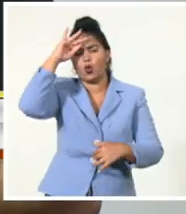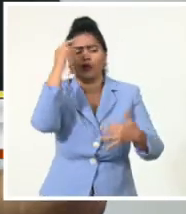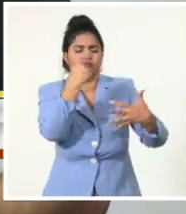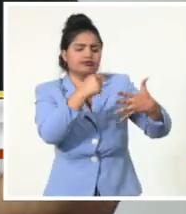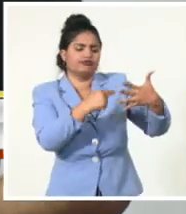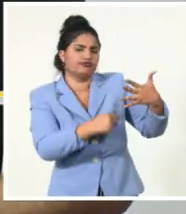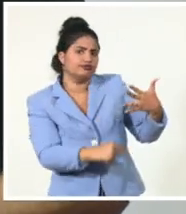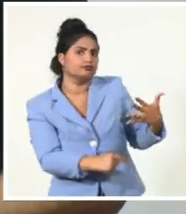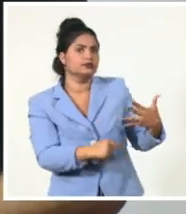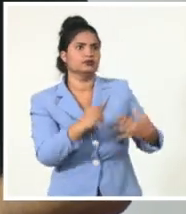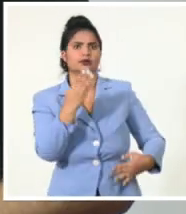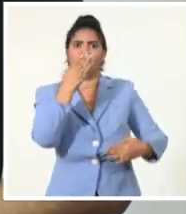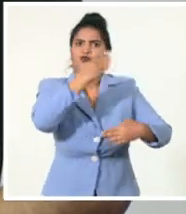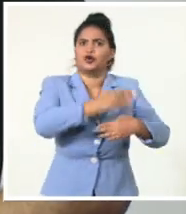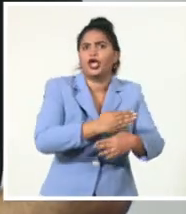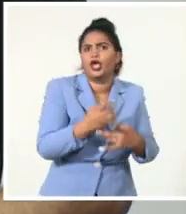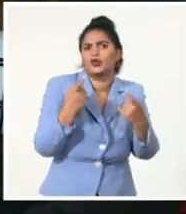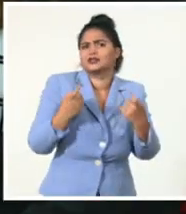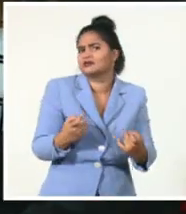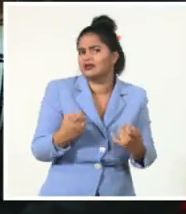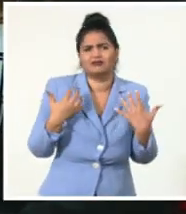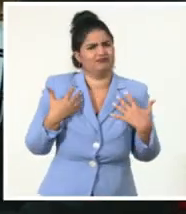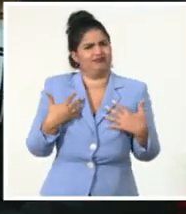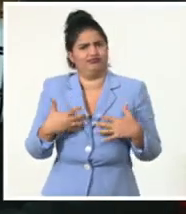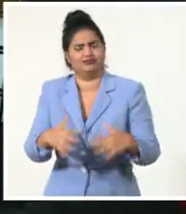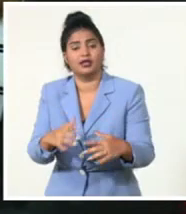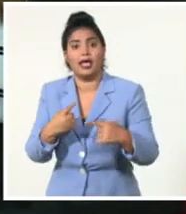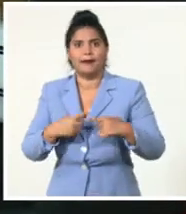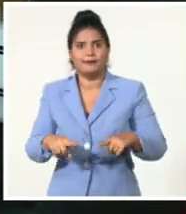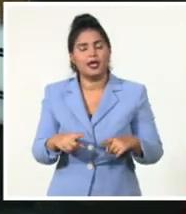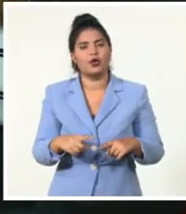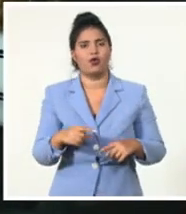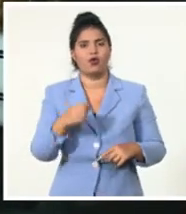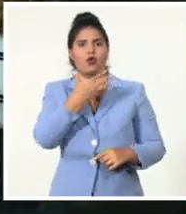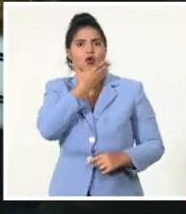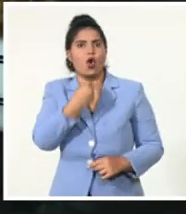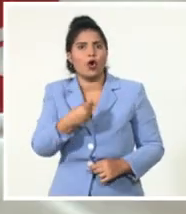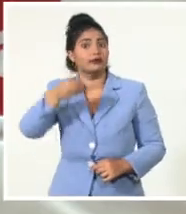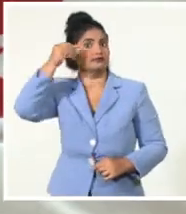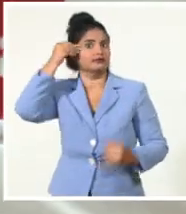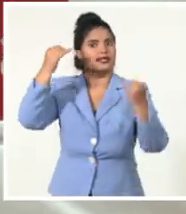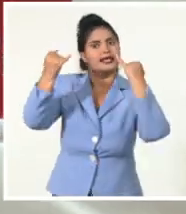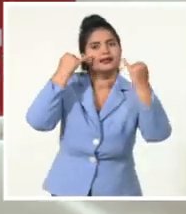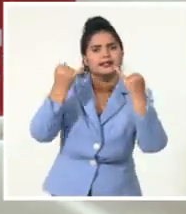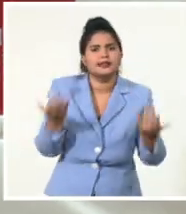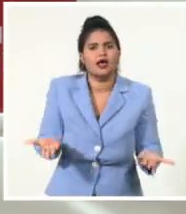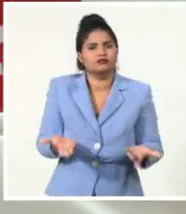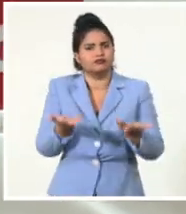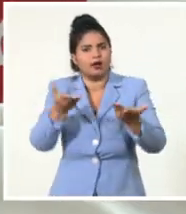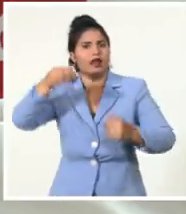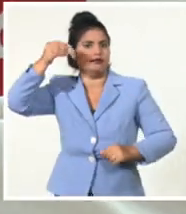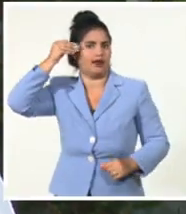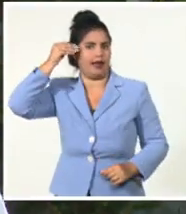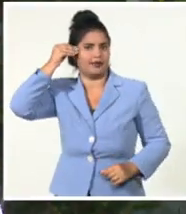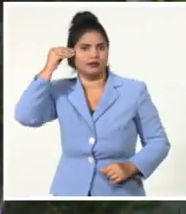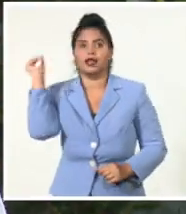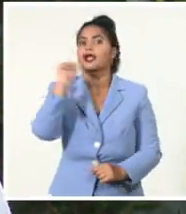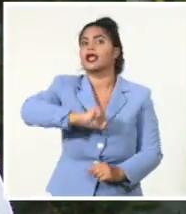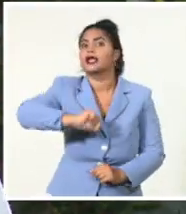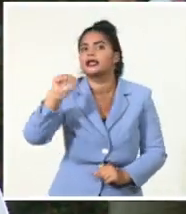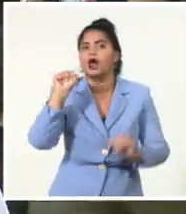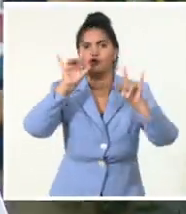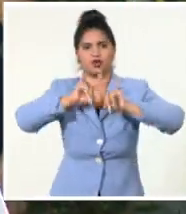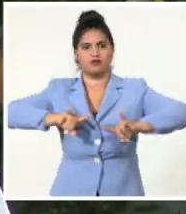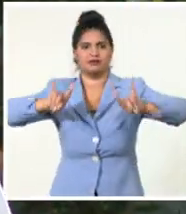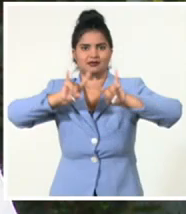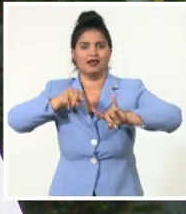Se pronuncian ante la necesidad de revolucionar la salud y sus procesos, desde la ciencia y la academia. Espacio